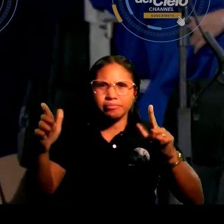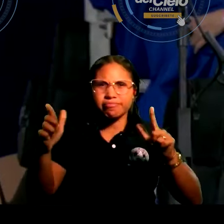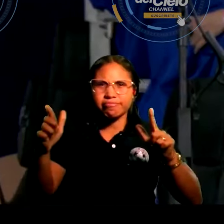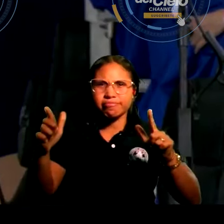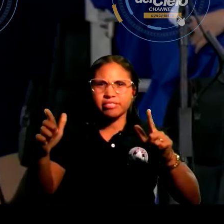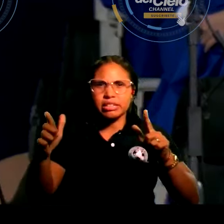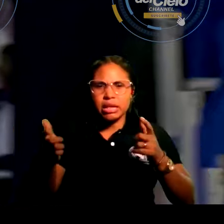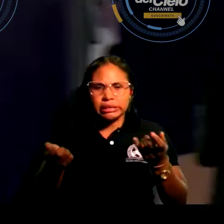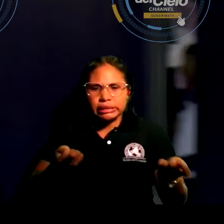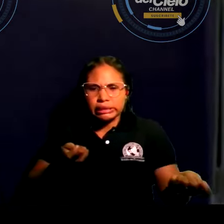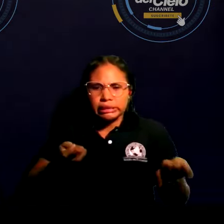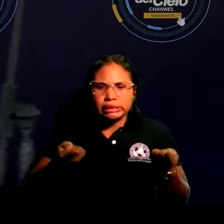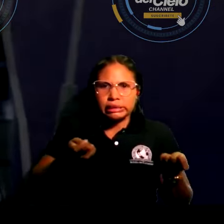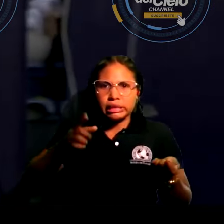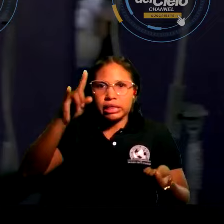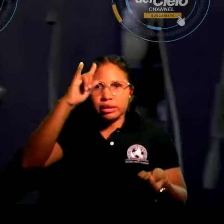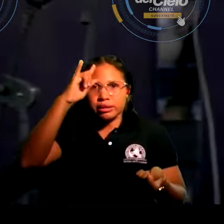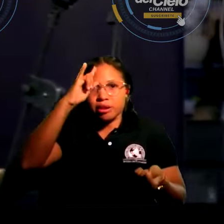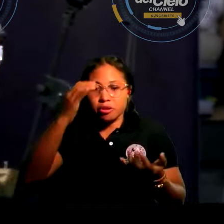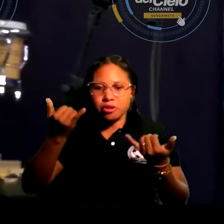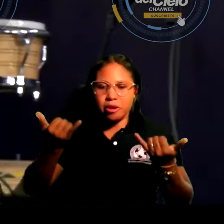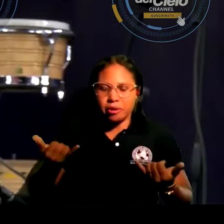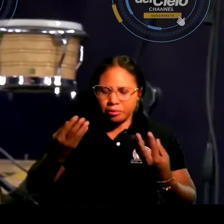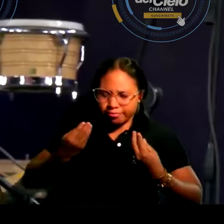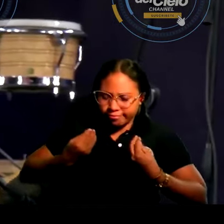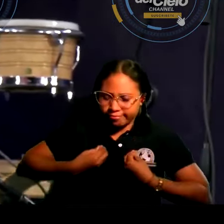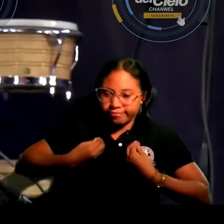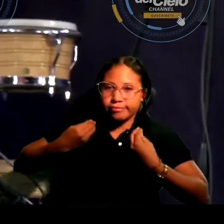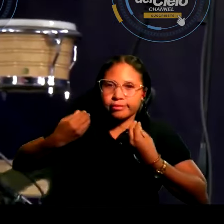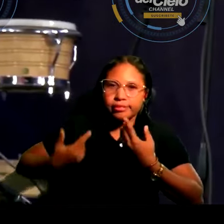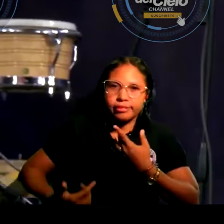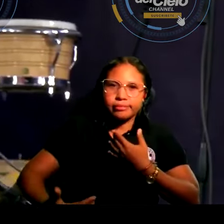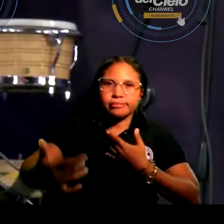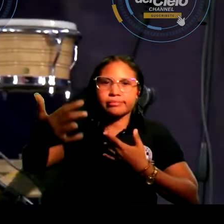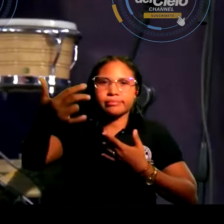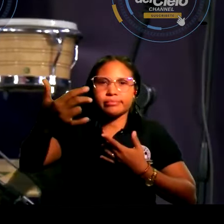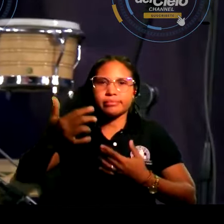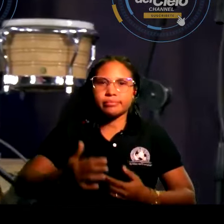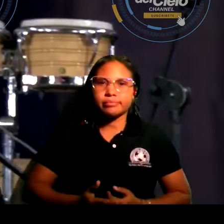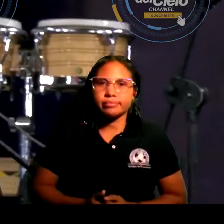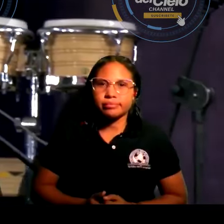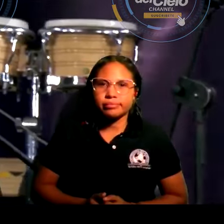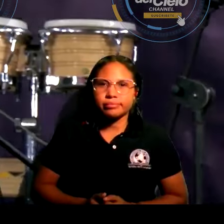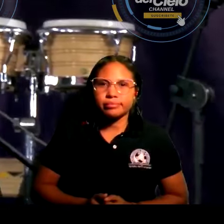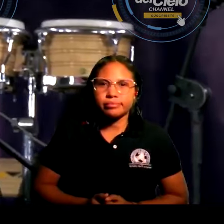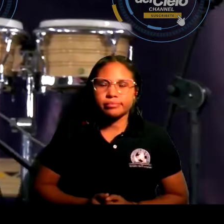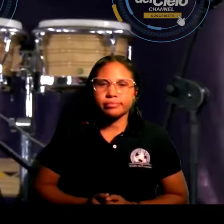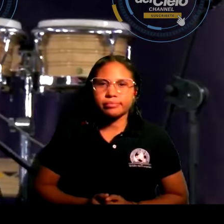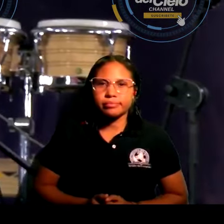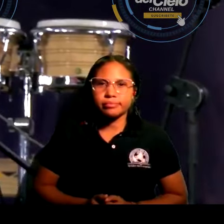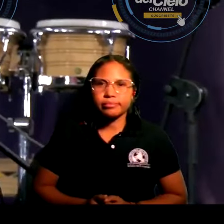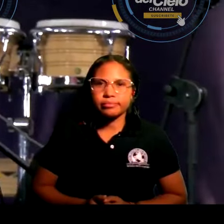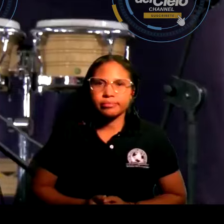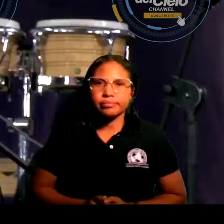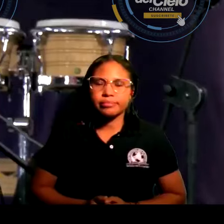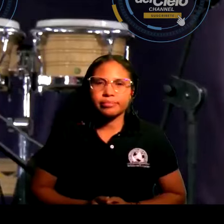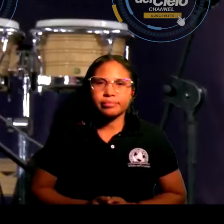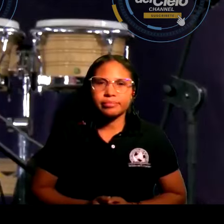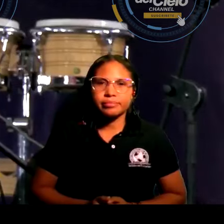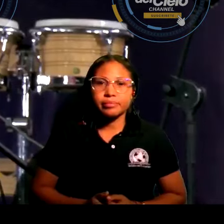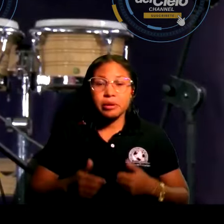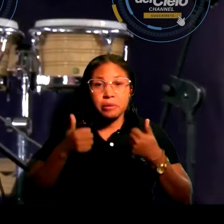y reciba vida eterna. Ese es su desafío. Así que esta